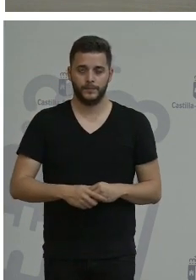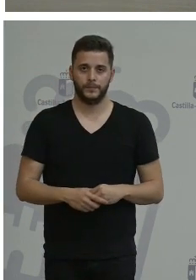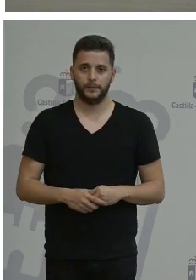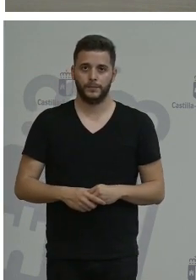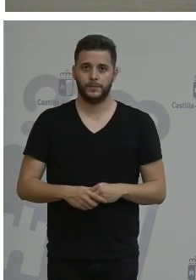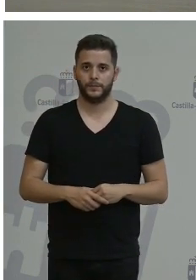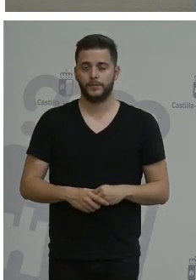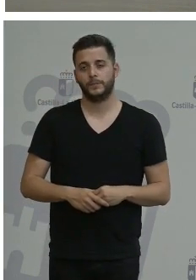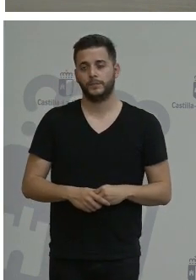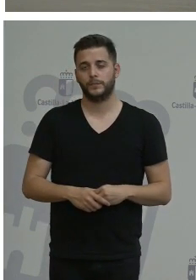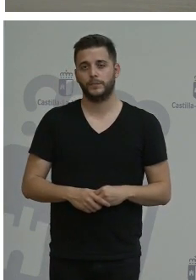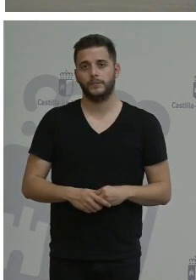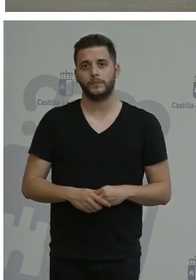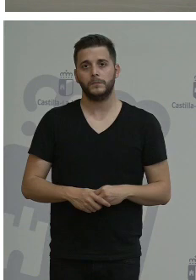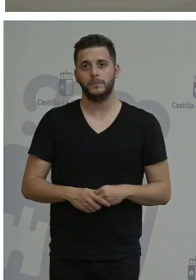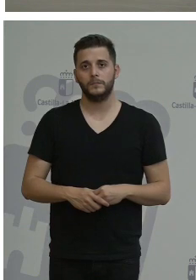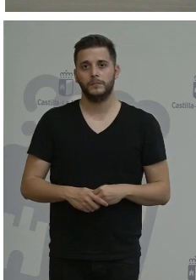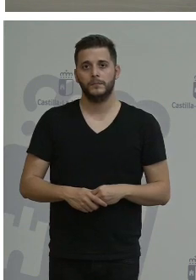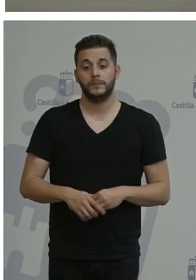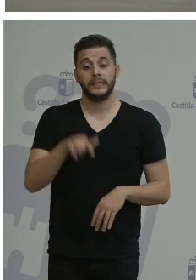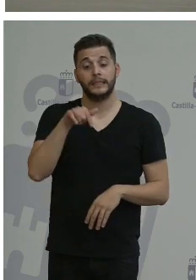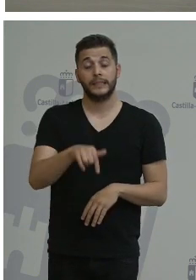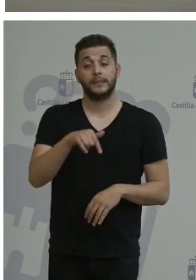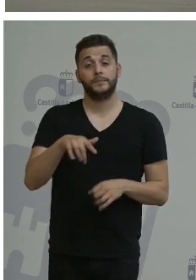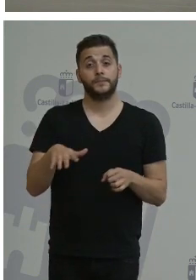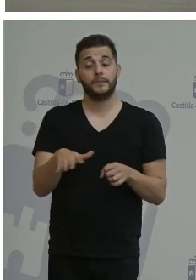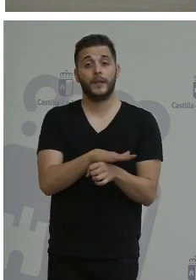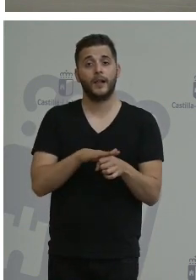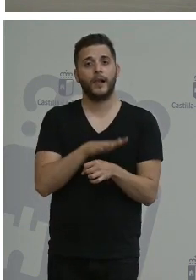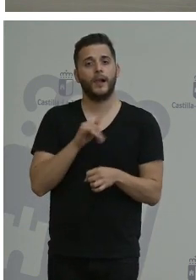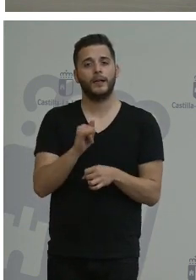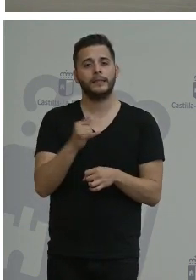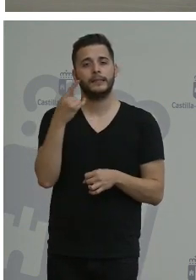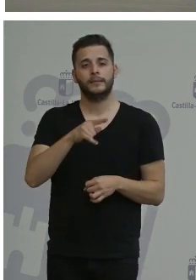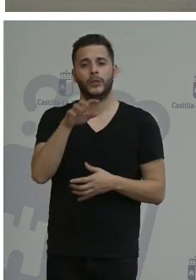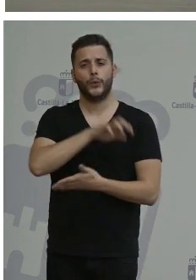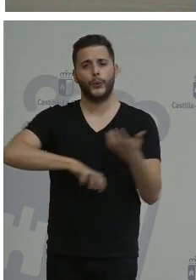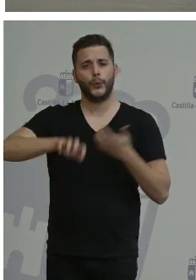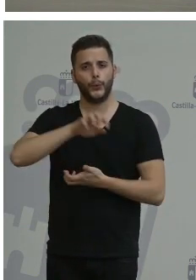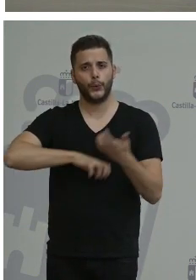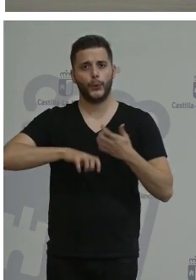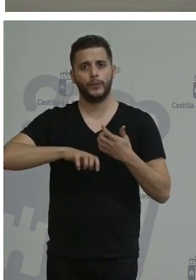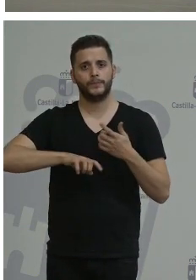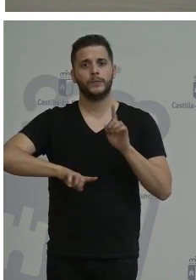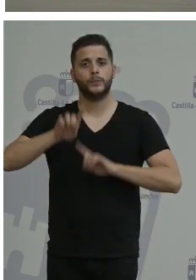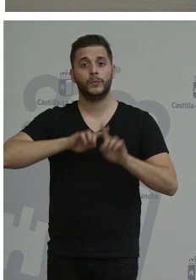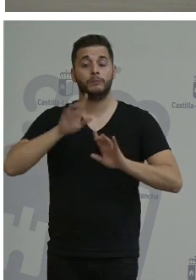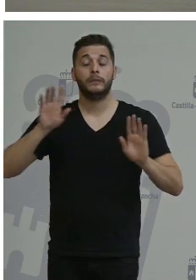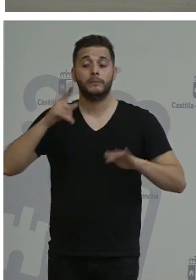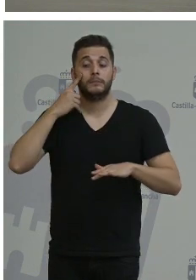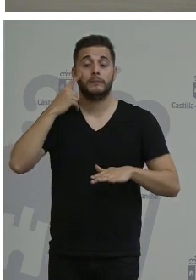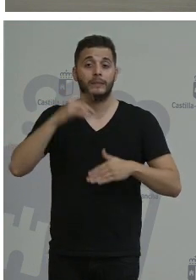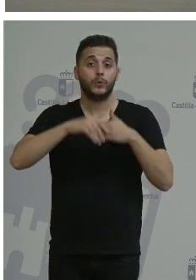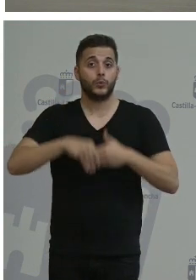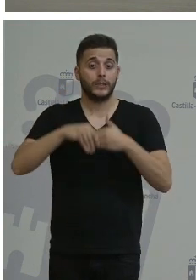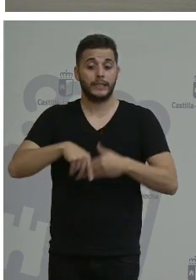Aquí hay un área y, sobre todo, un conflicto importante en el que, al menos en el UGT de Andalucía,